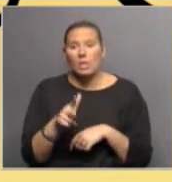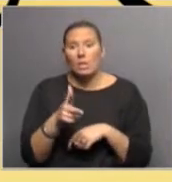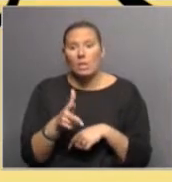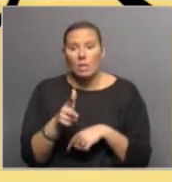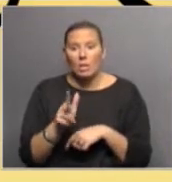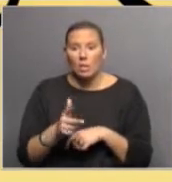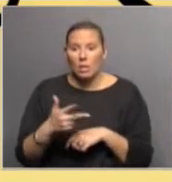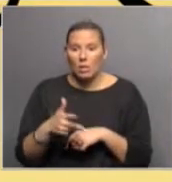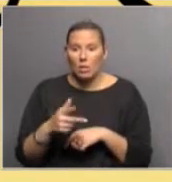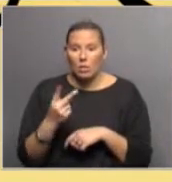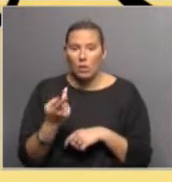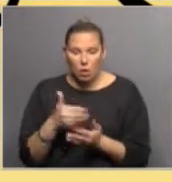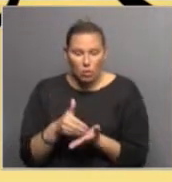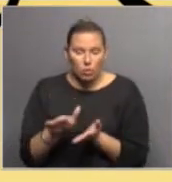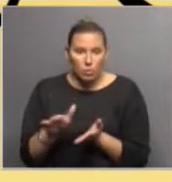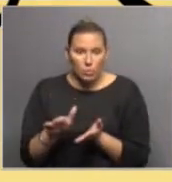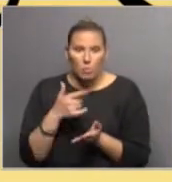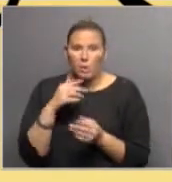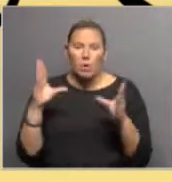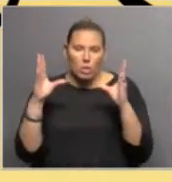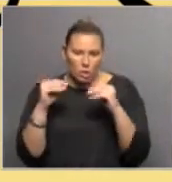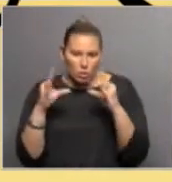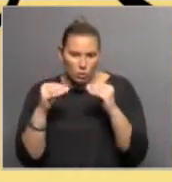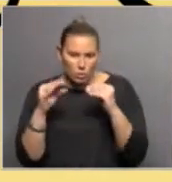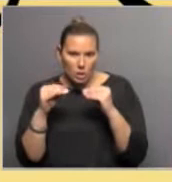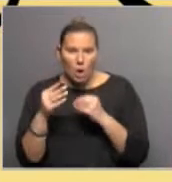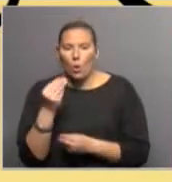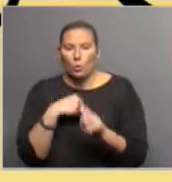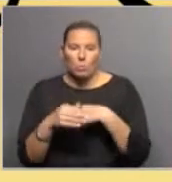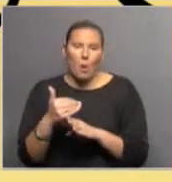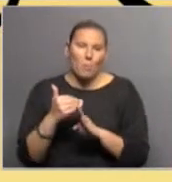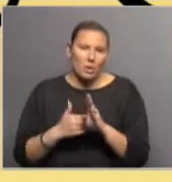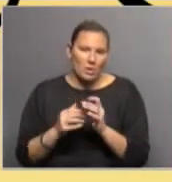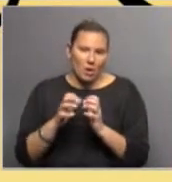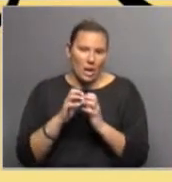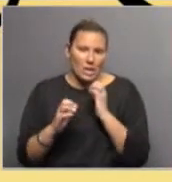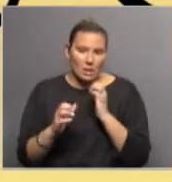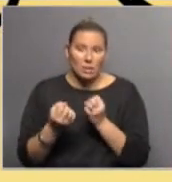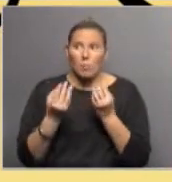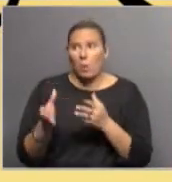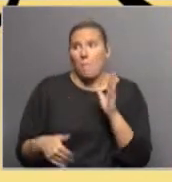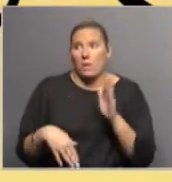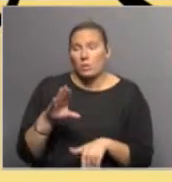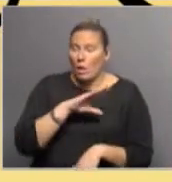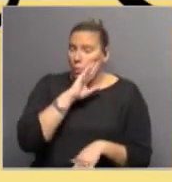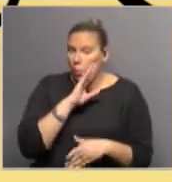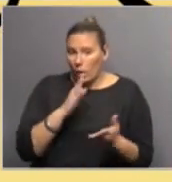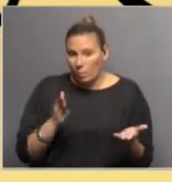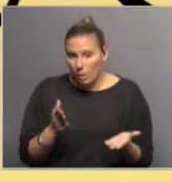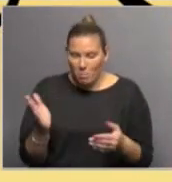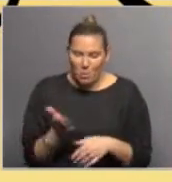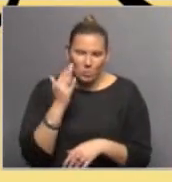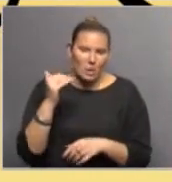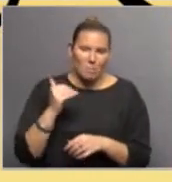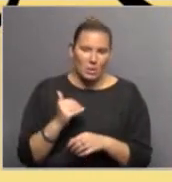esos momentos en que te sobra esa energía, por ejemplo en las noches en el Uruguay, que consumimos menos energía porque está la mayoría del país durmiendo, digamos, y con menor